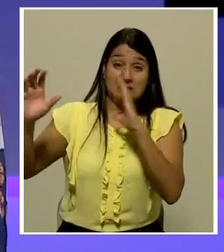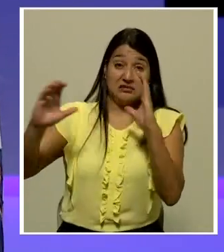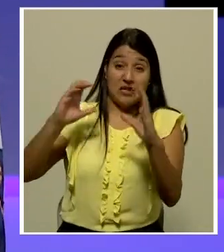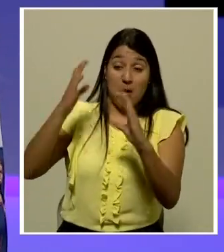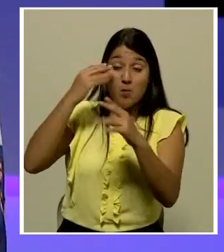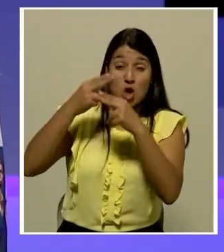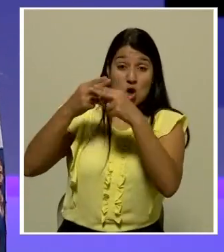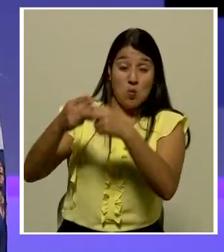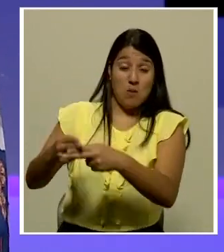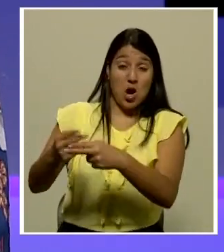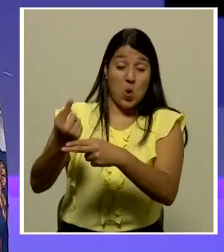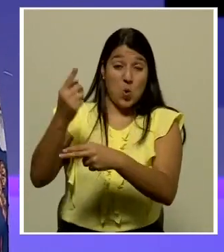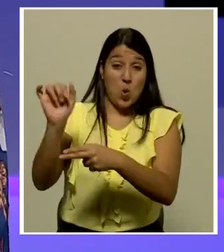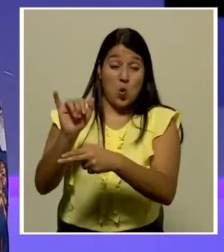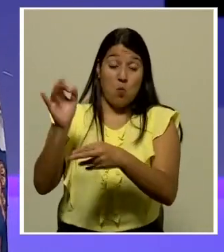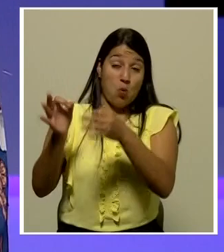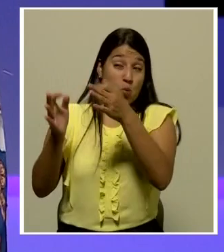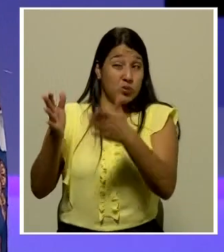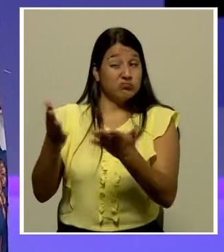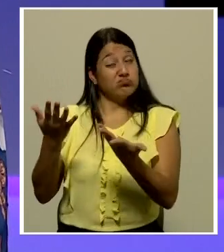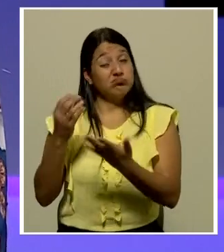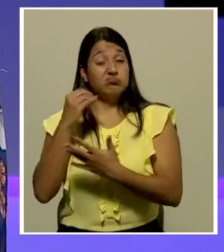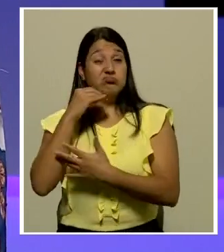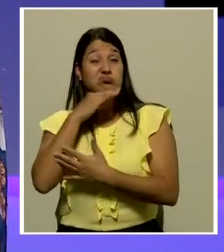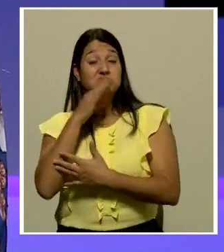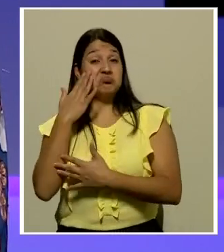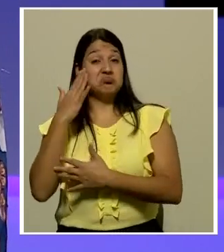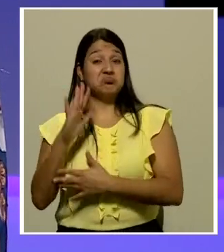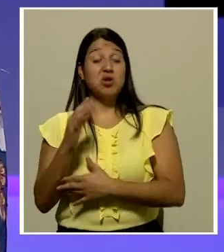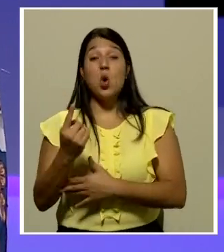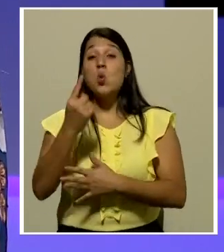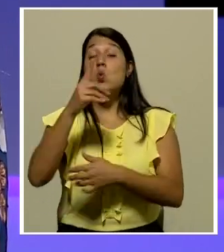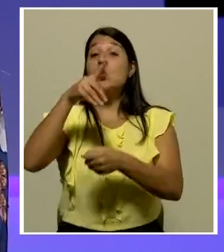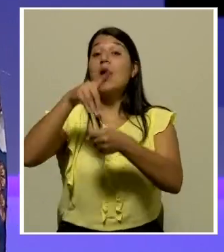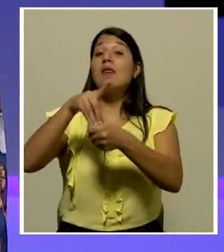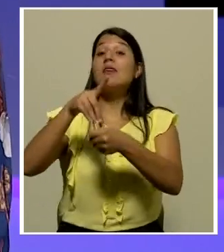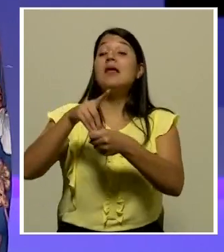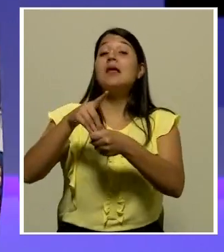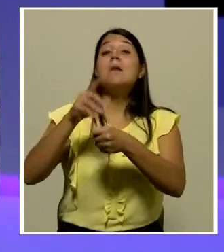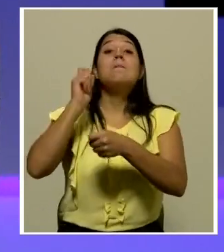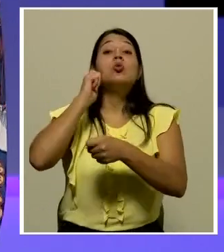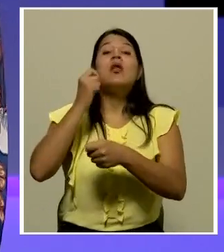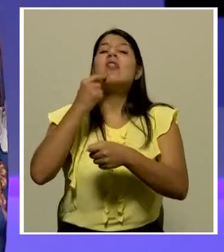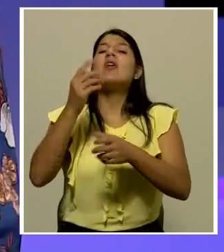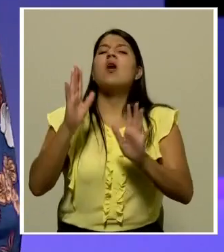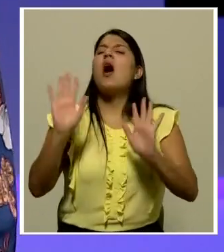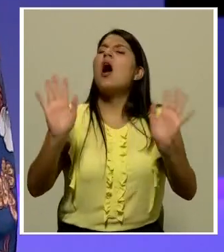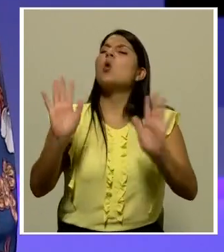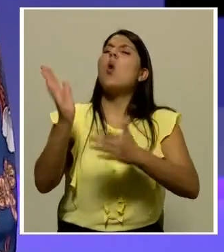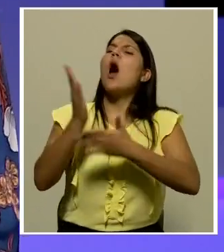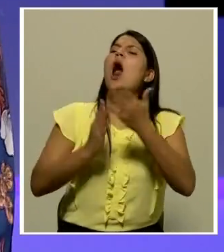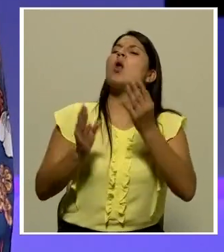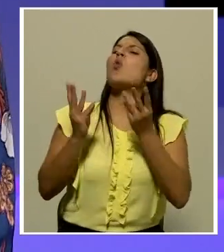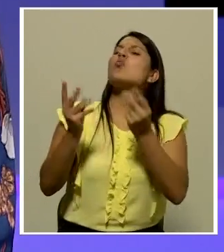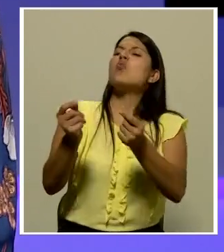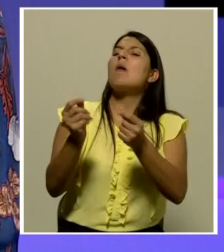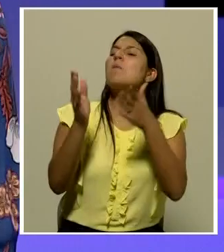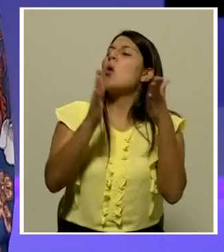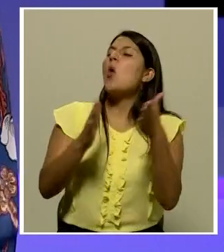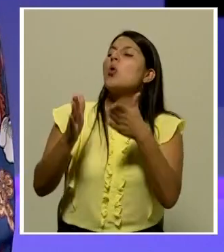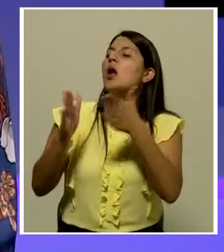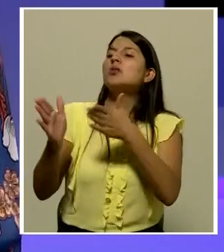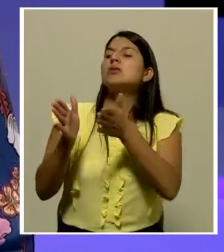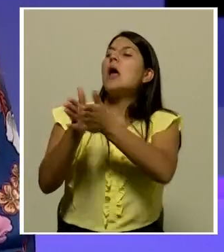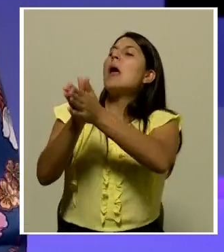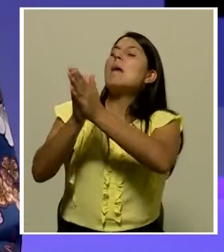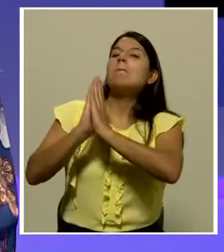celebración privada. Y bueno, en su momento una de las diputadas que estuvo nos dijo, no, eso fue algo muy rapidito que organizamos, mandamos a traer un chino